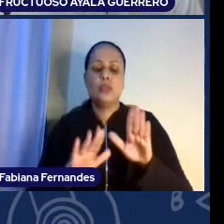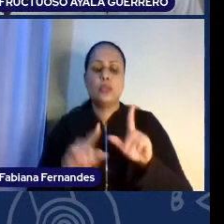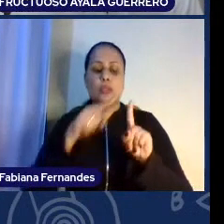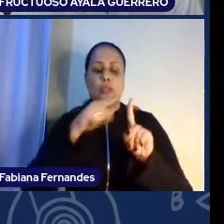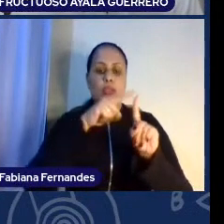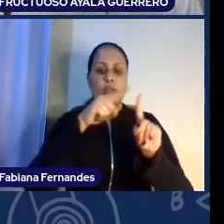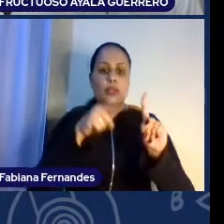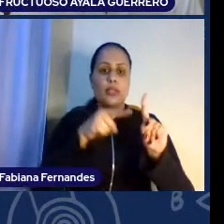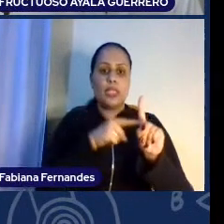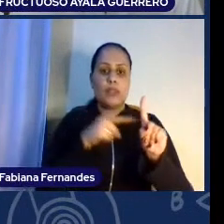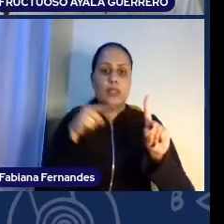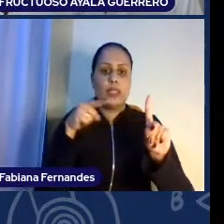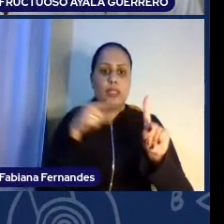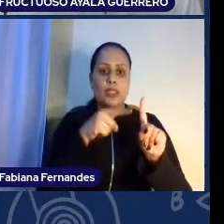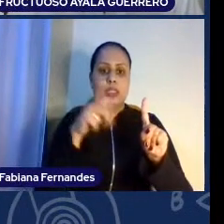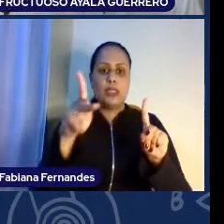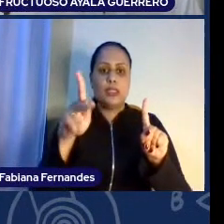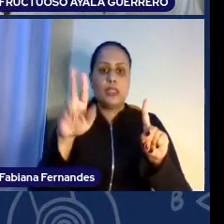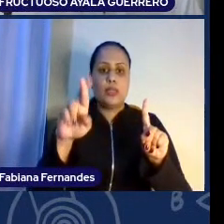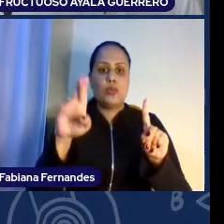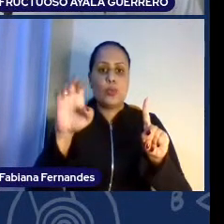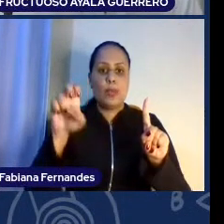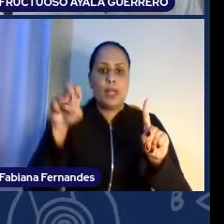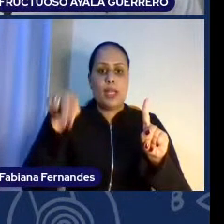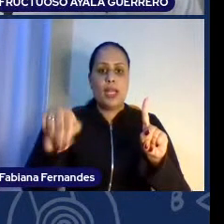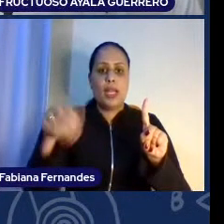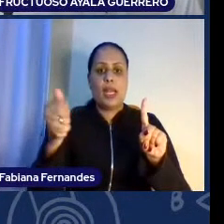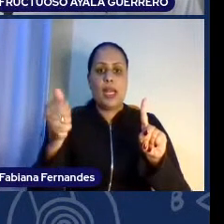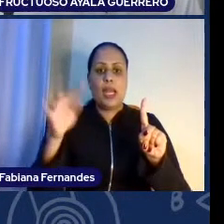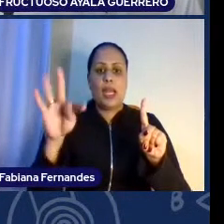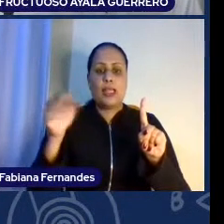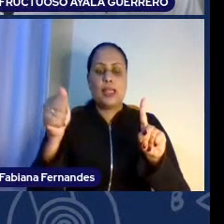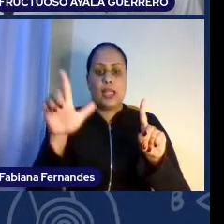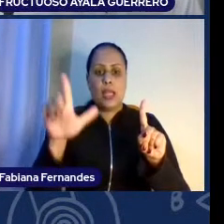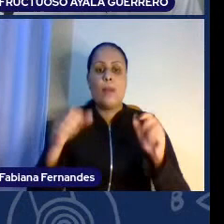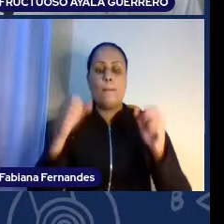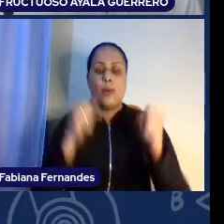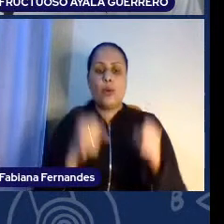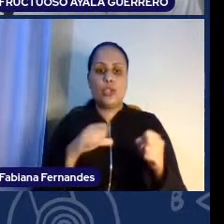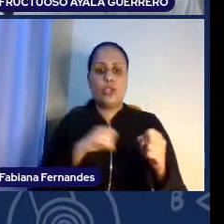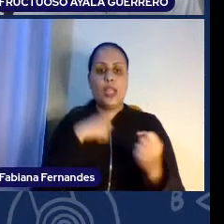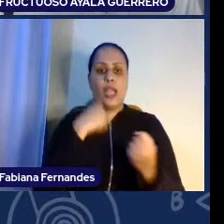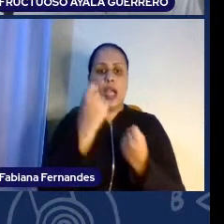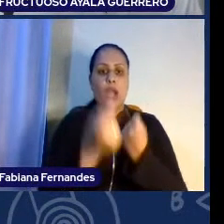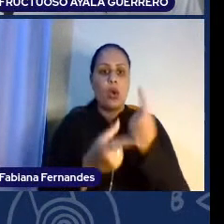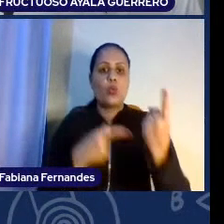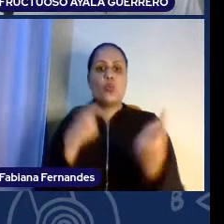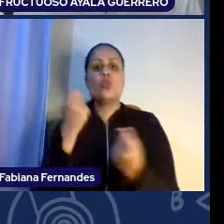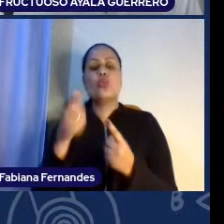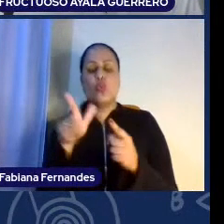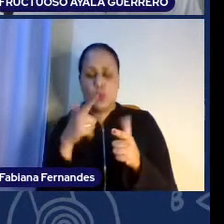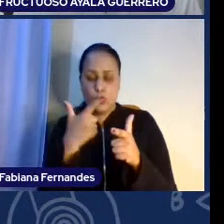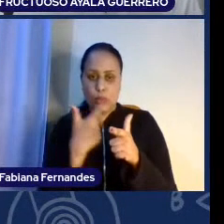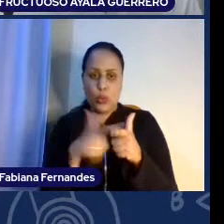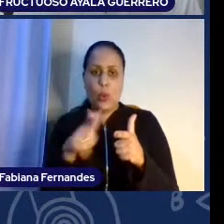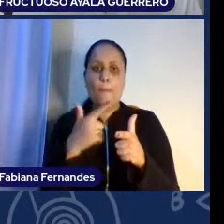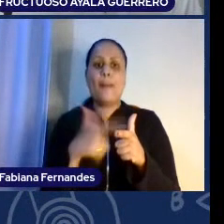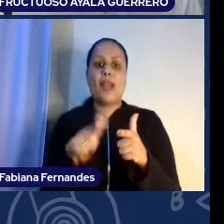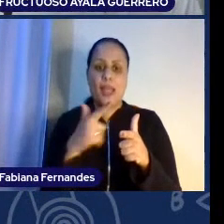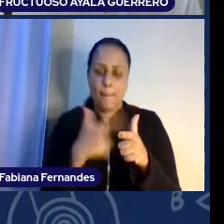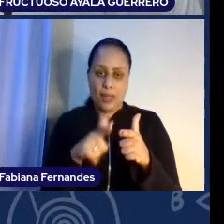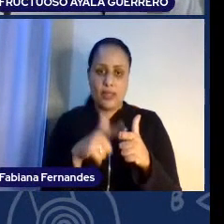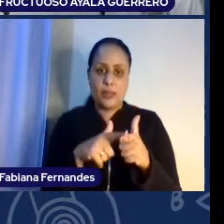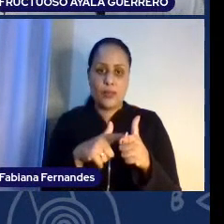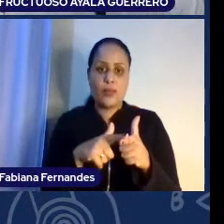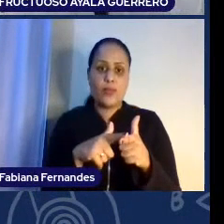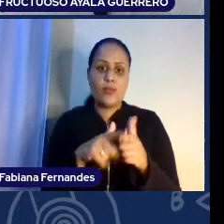durante el desarrollo del feto, porque ahí puede haber algunos problemas que alteren el desarrollo normal